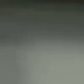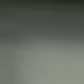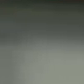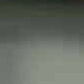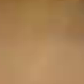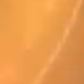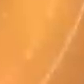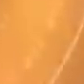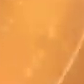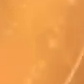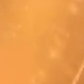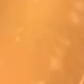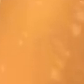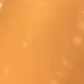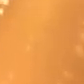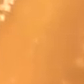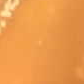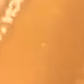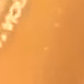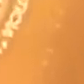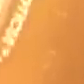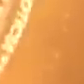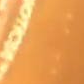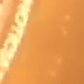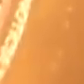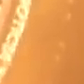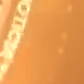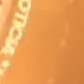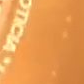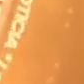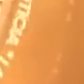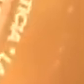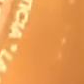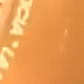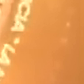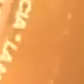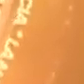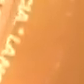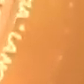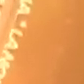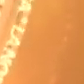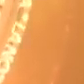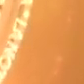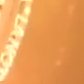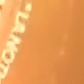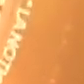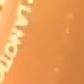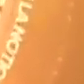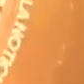gracias y por ver el video.